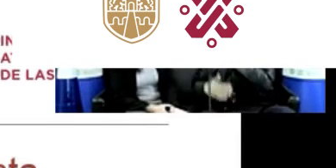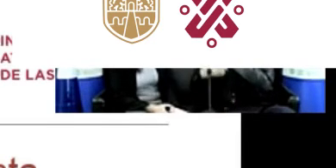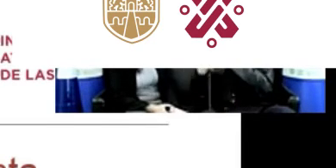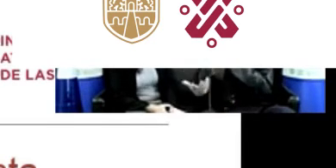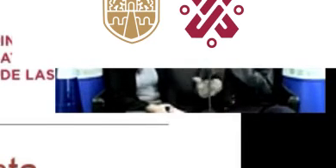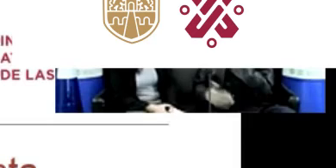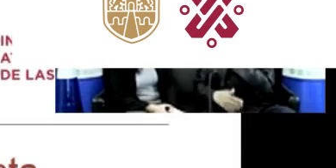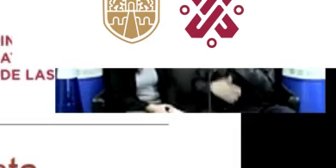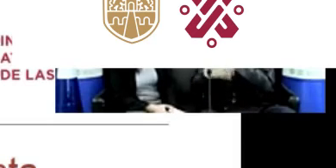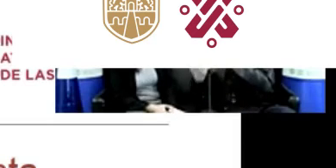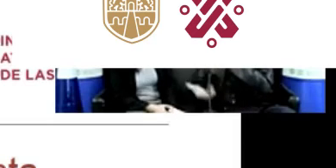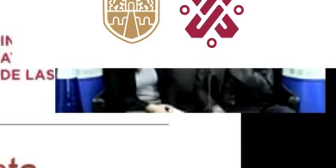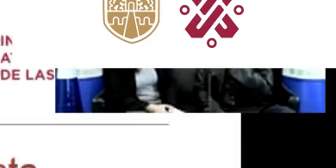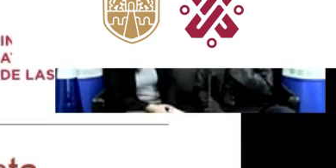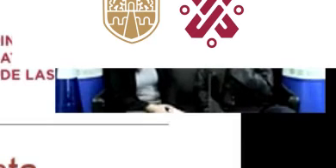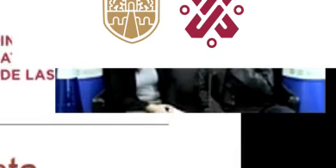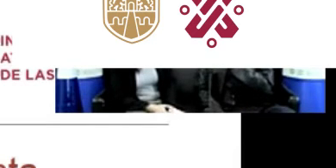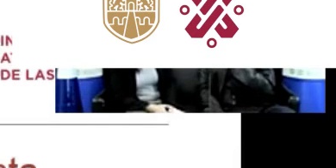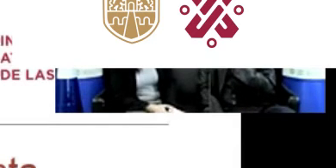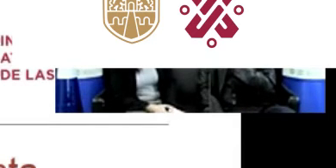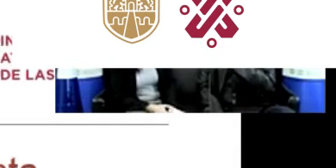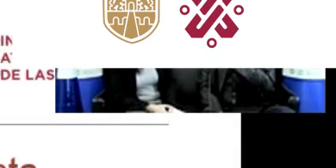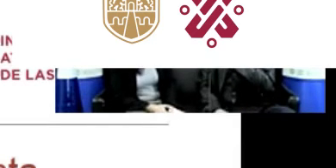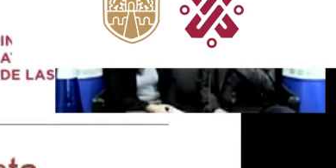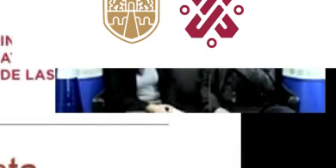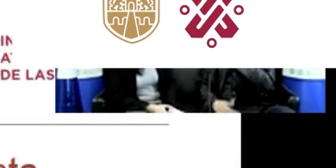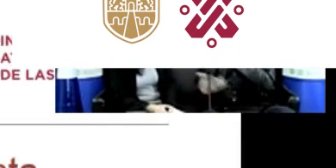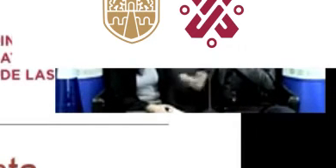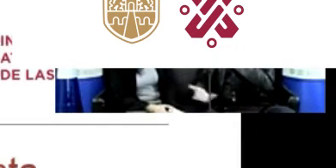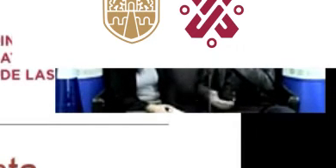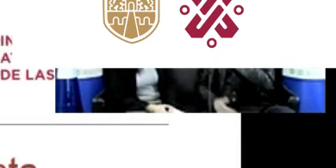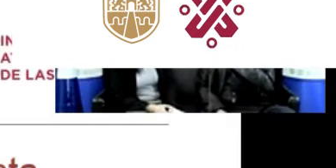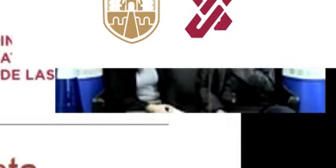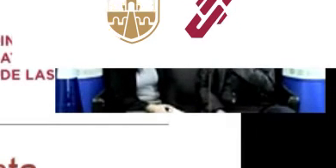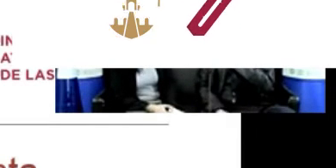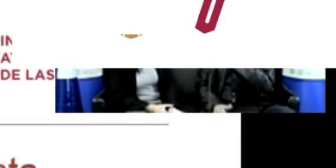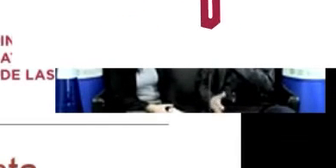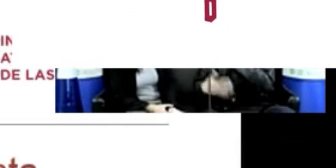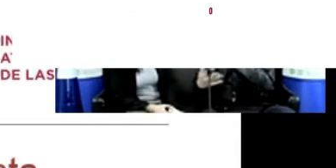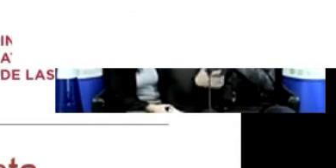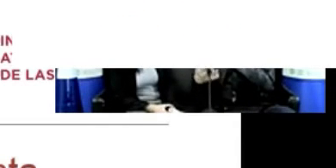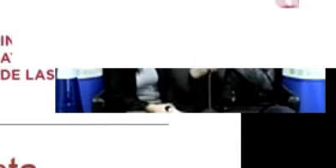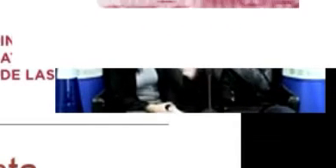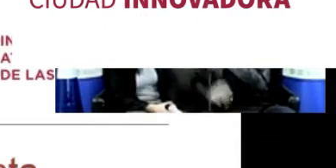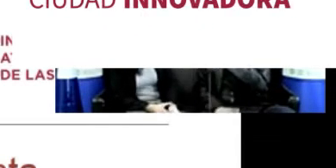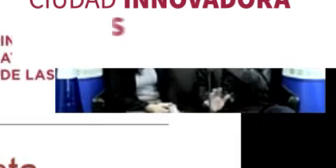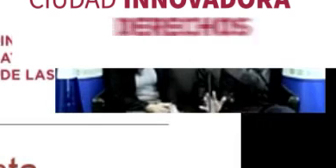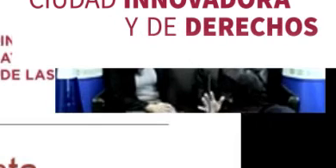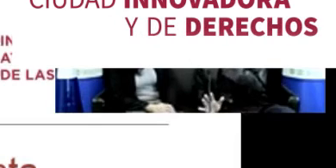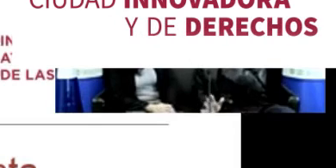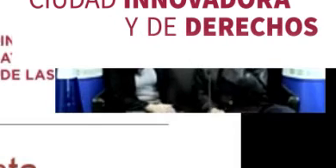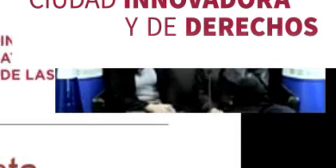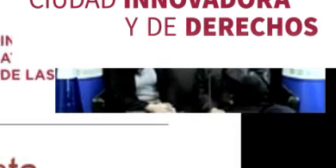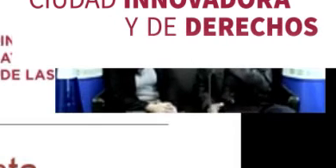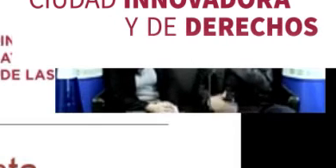que se respete su dignidad, sus derechos humanos. Ahora se habla del derecho a elegir tu